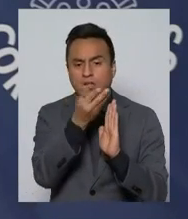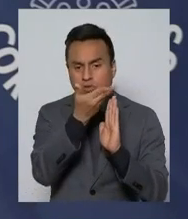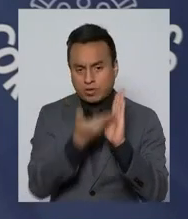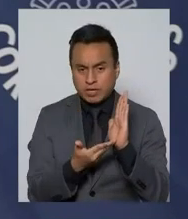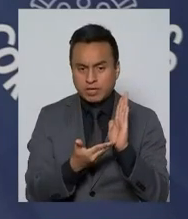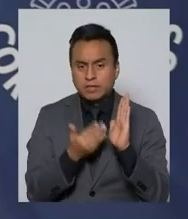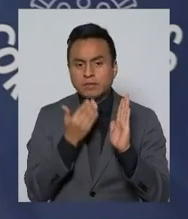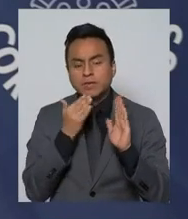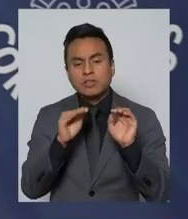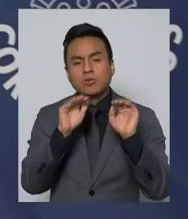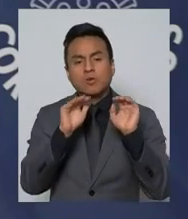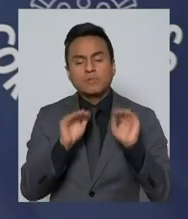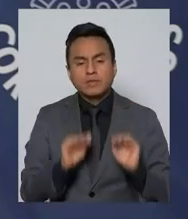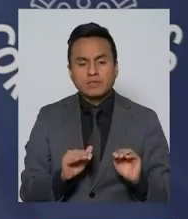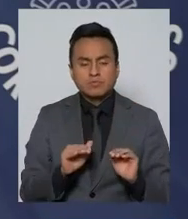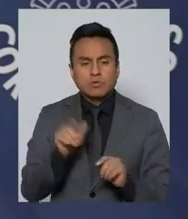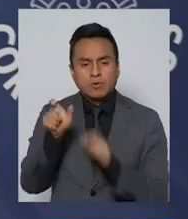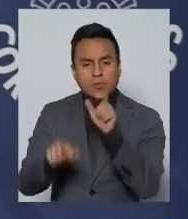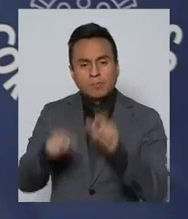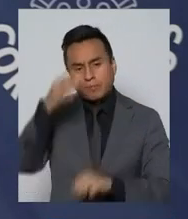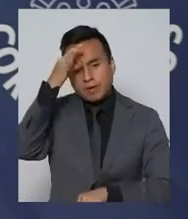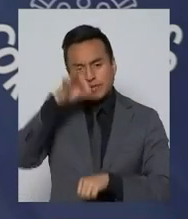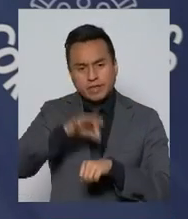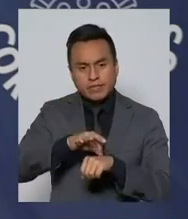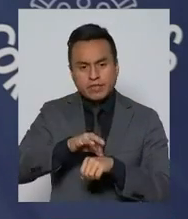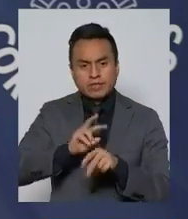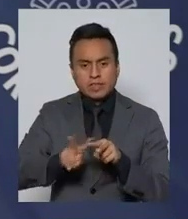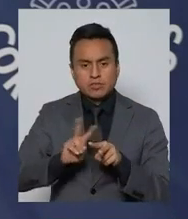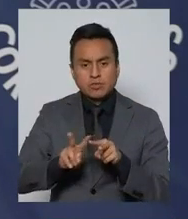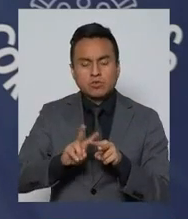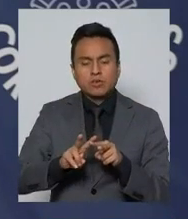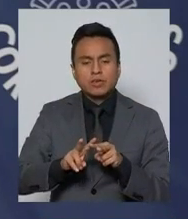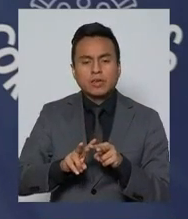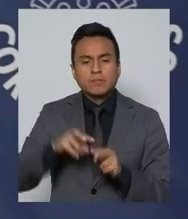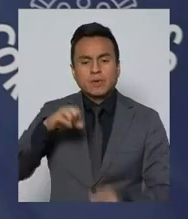y lo mismo, ¿no es cierto?, los pacientes que se están haciendo exámenes de PCR.